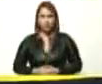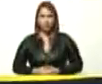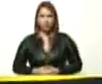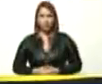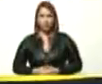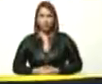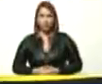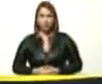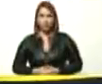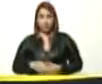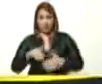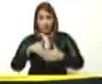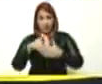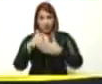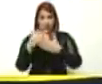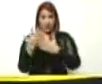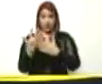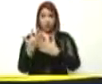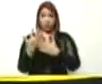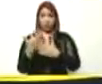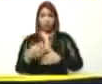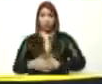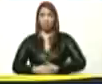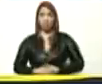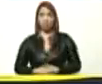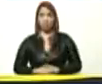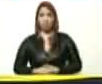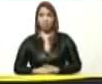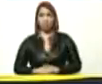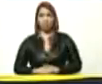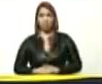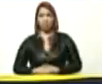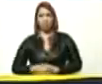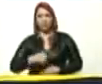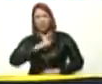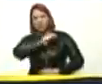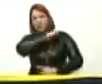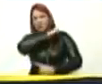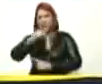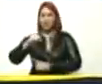y este madrugonazo, de la apuñalada,